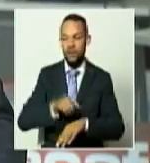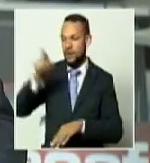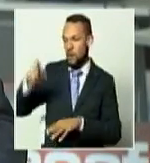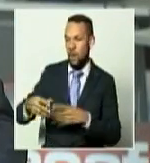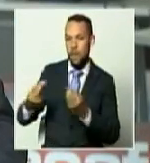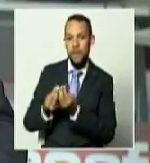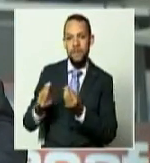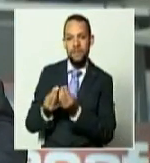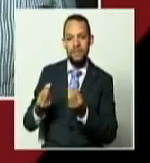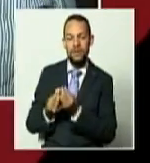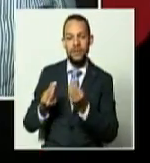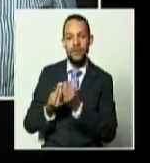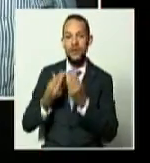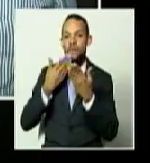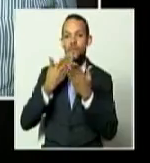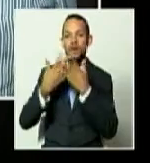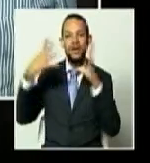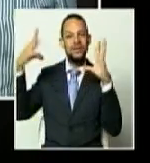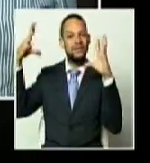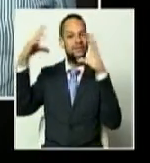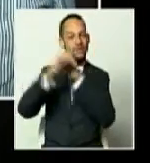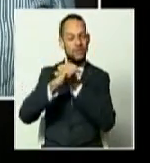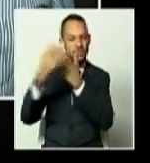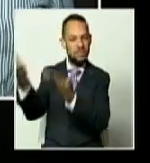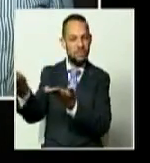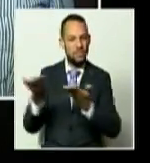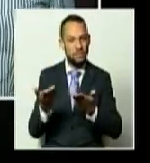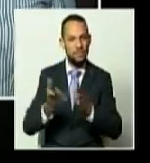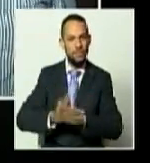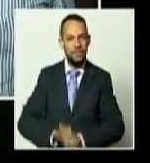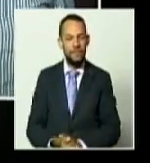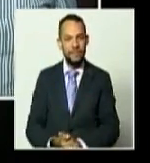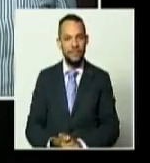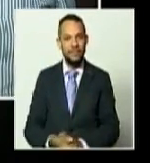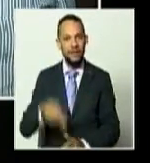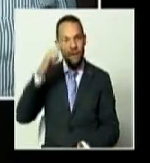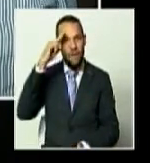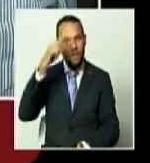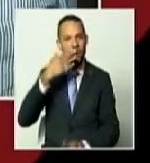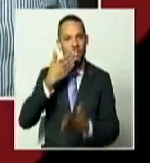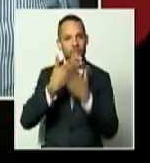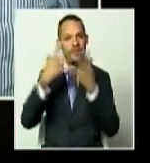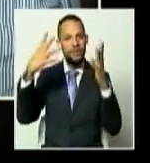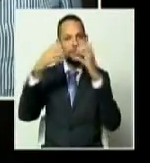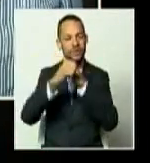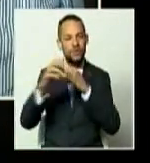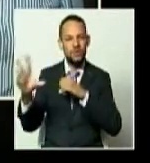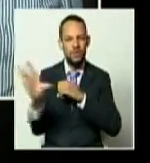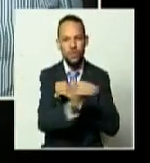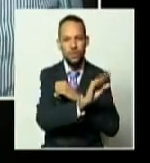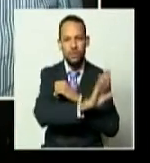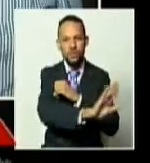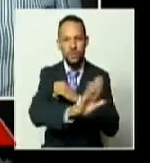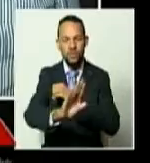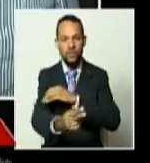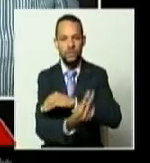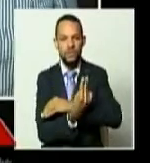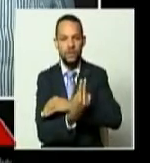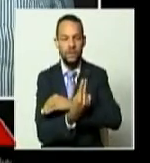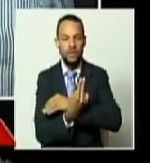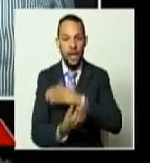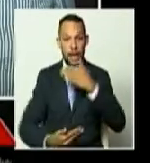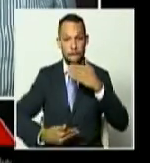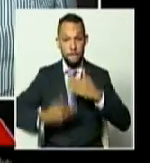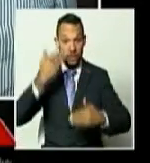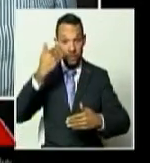Moreno, quien se encuentra en la terraza informativa. Gisela, ¿qué tal? Muy buenas noches. Rubén Darío, muy buenas noches para usted y para todos los televidentes. Les invitamos a